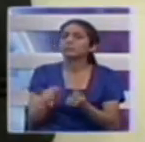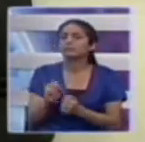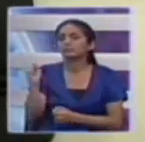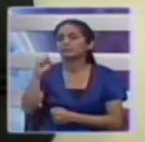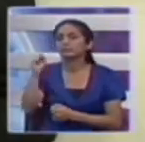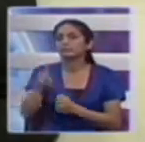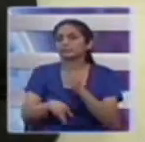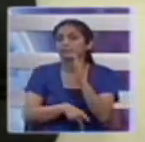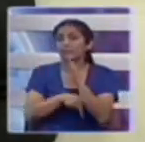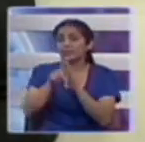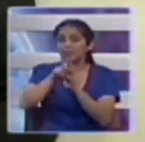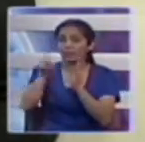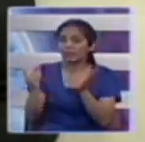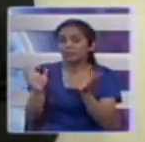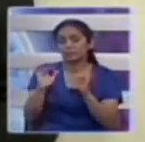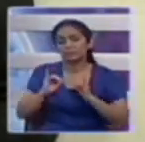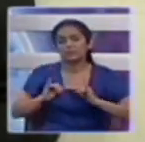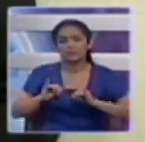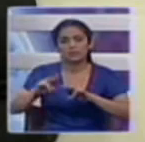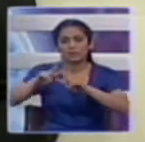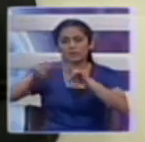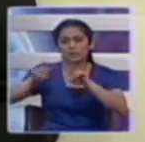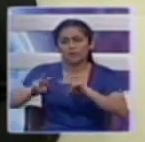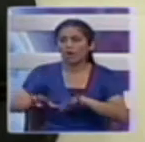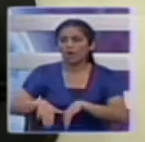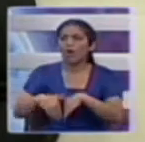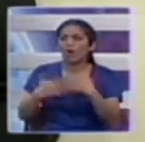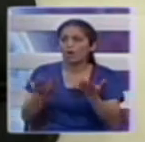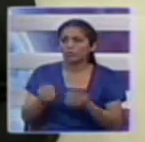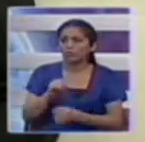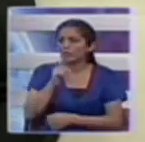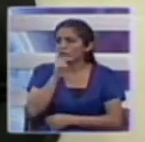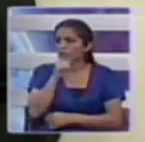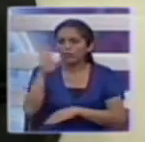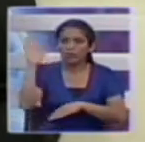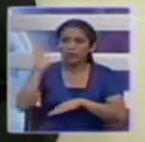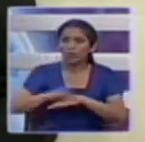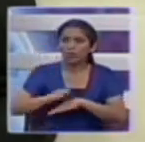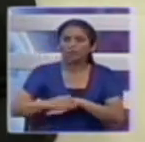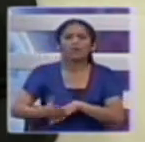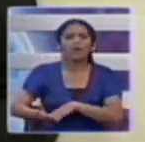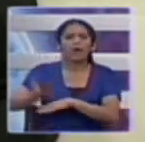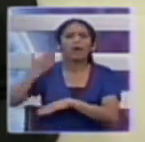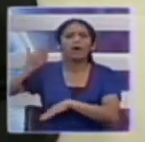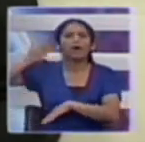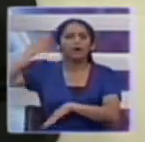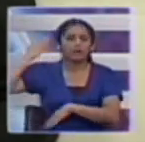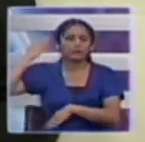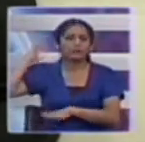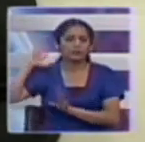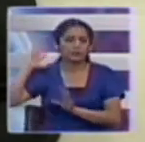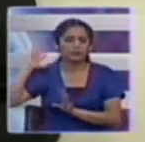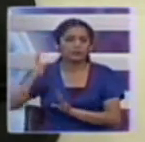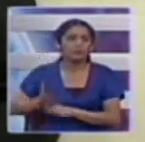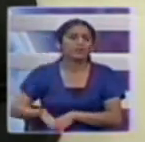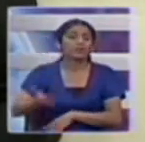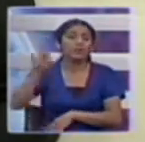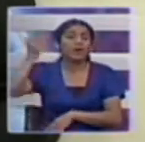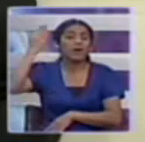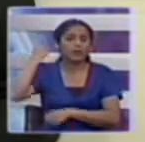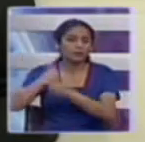muestra, según las investigaciones, que es una red de corrupción antigua, con lazos, digamos,